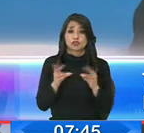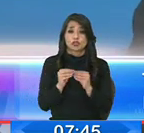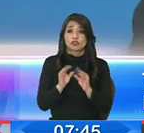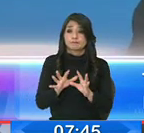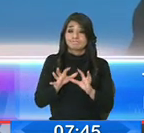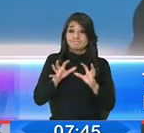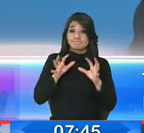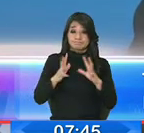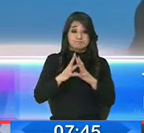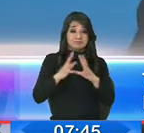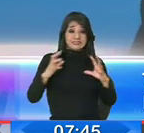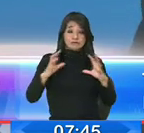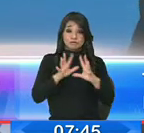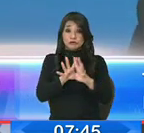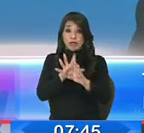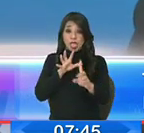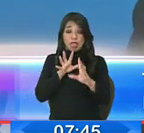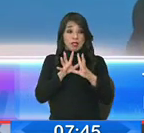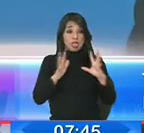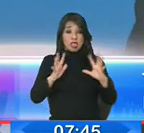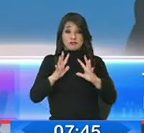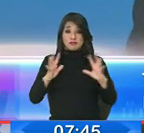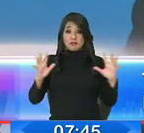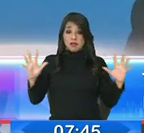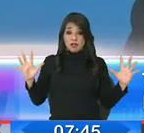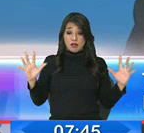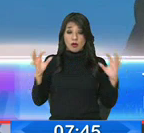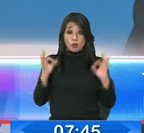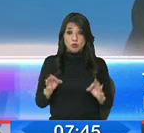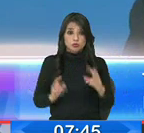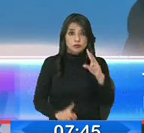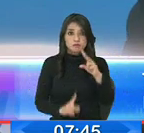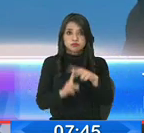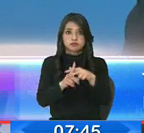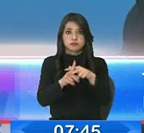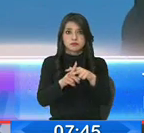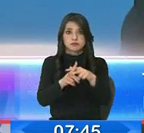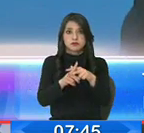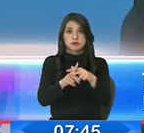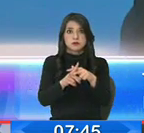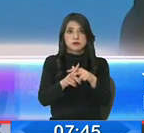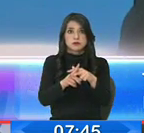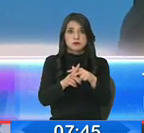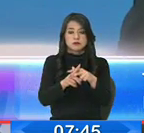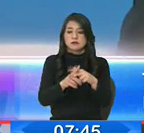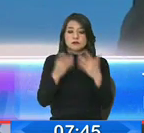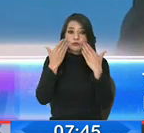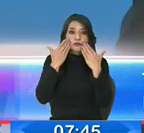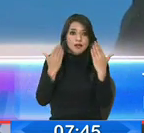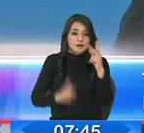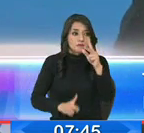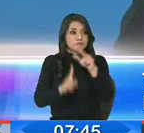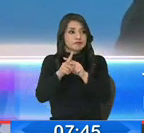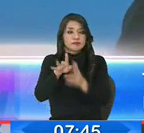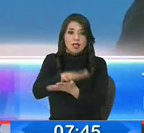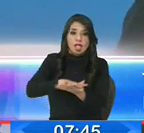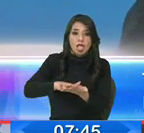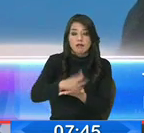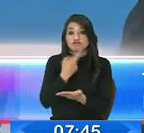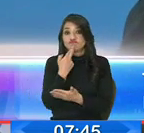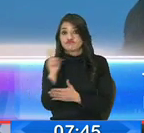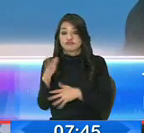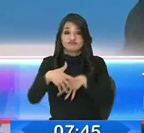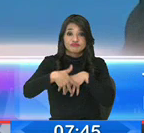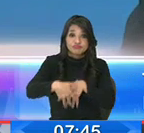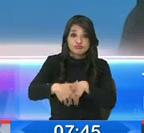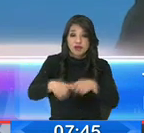demasiado. Y cuando surgió algo impredecible y por lo menos que no se contaba con eso, esa clase de alteración